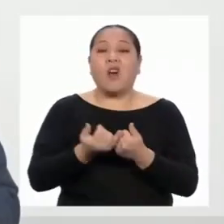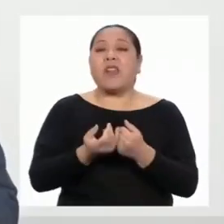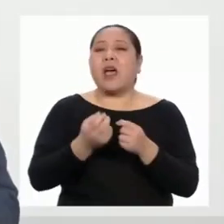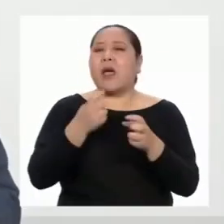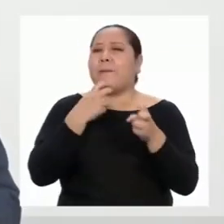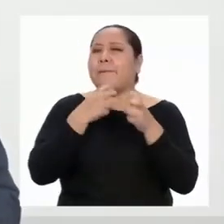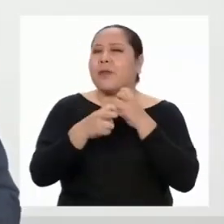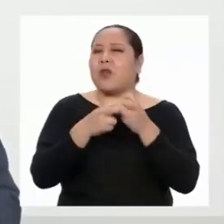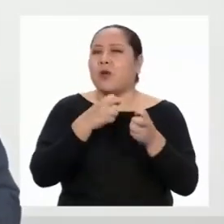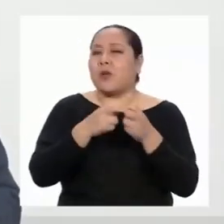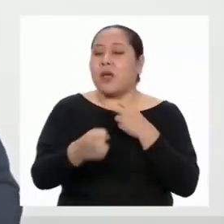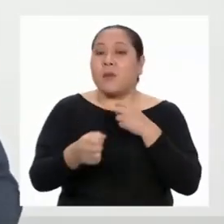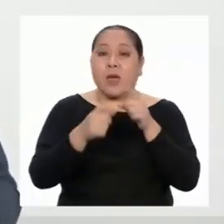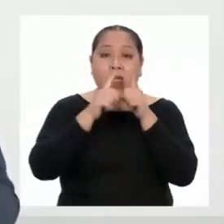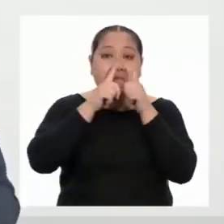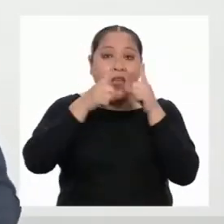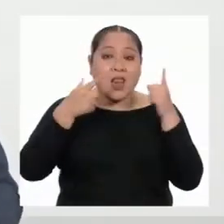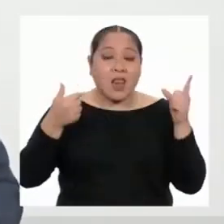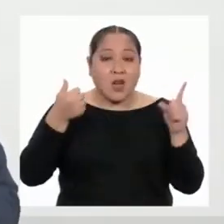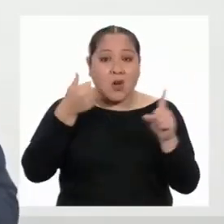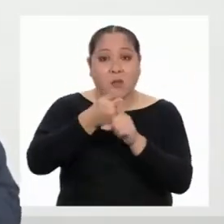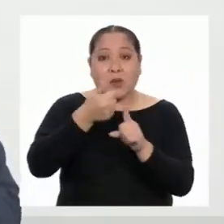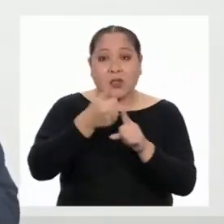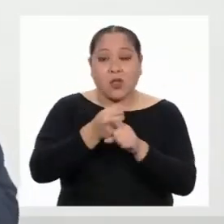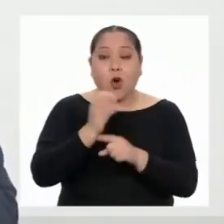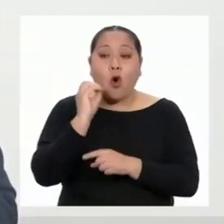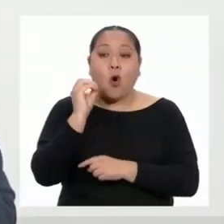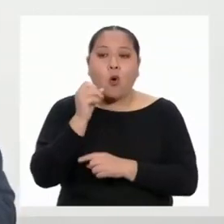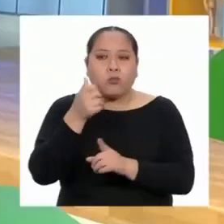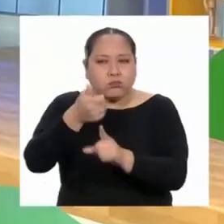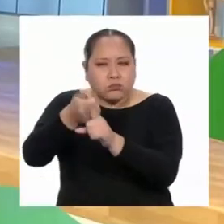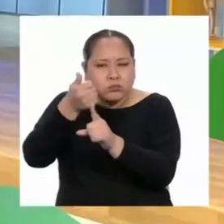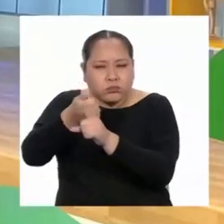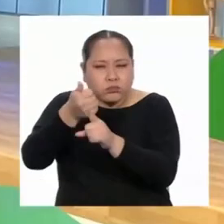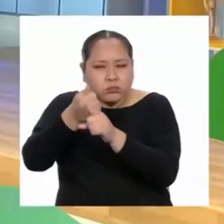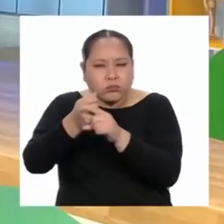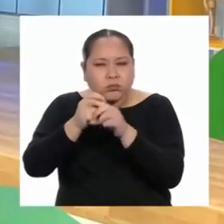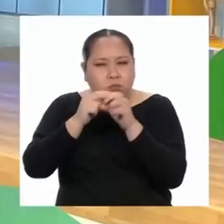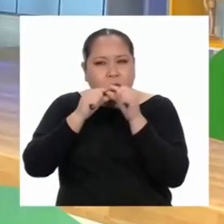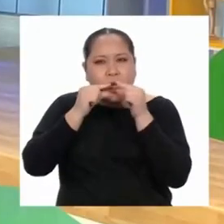originarias? ¿O del quechua específicamente?